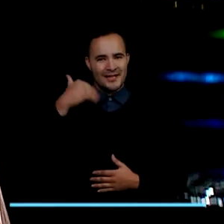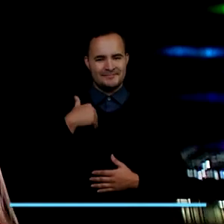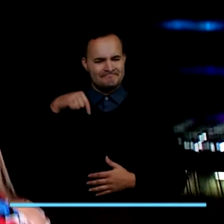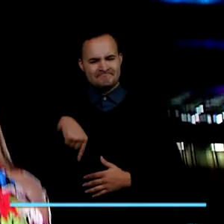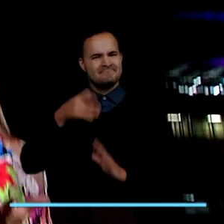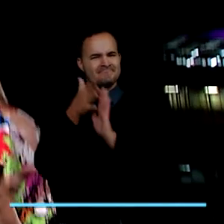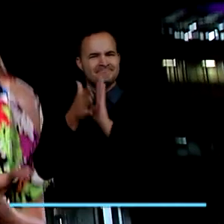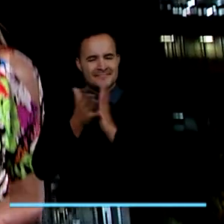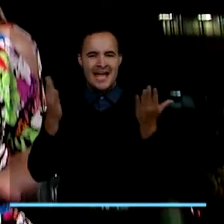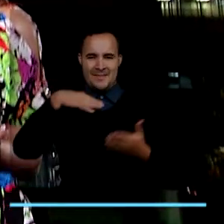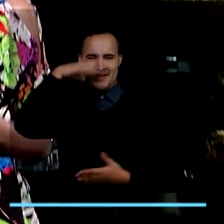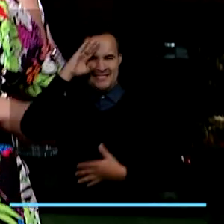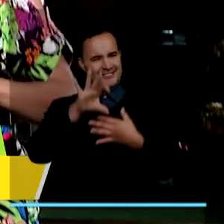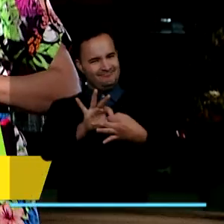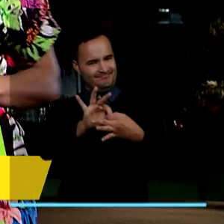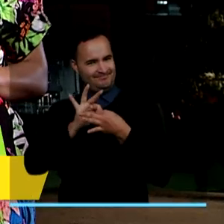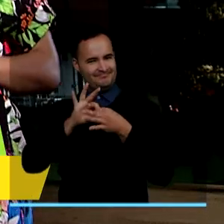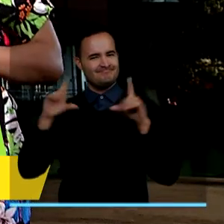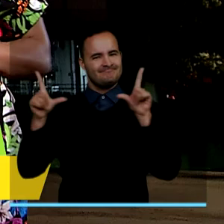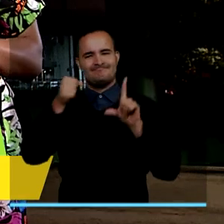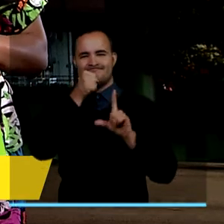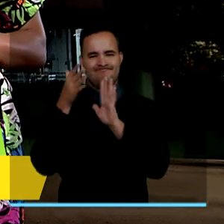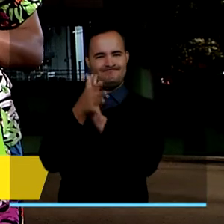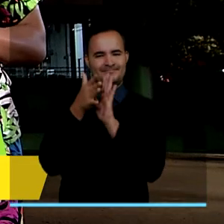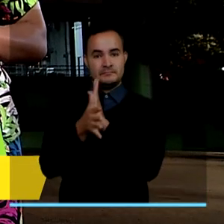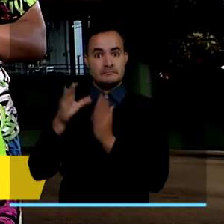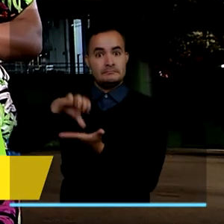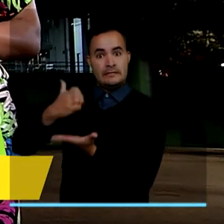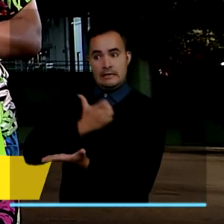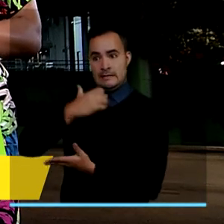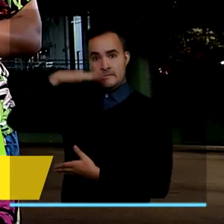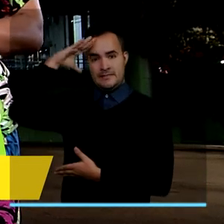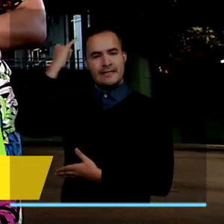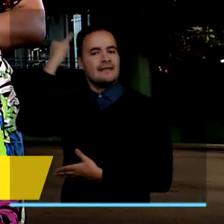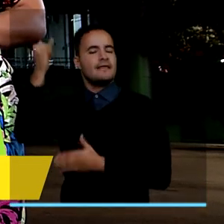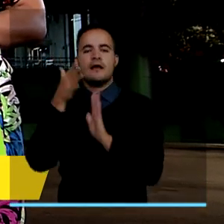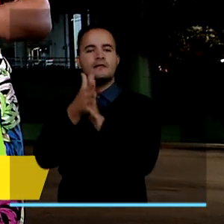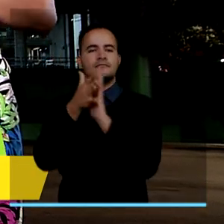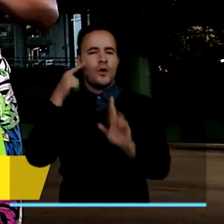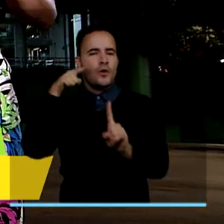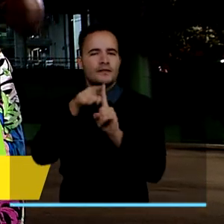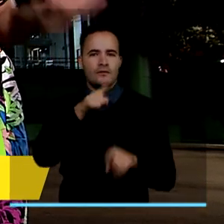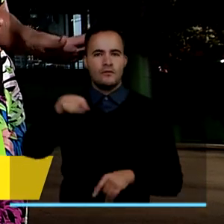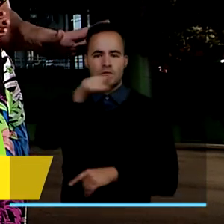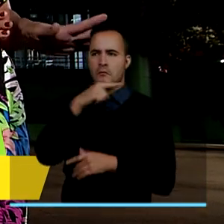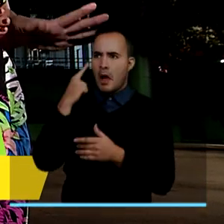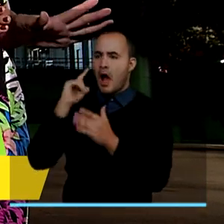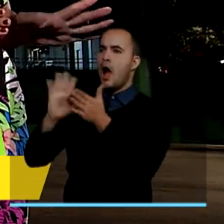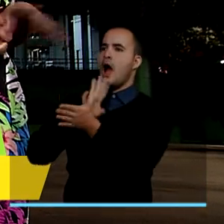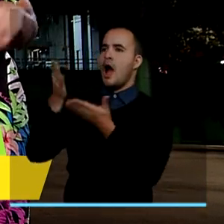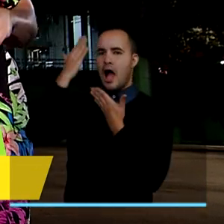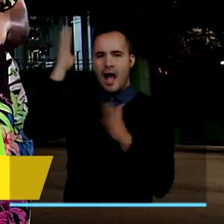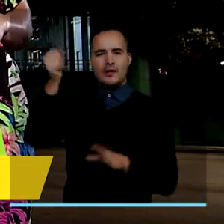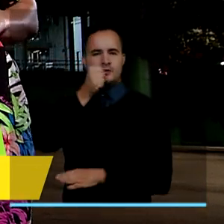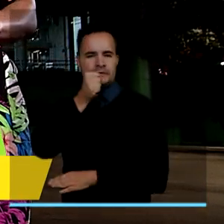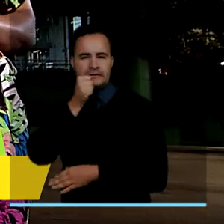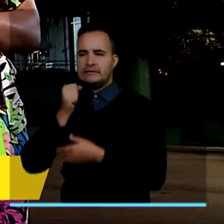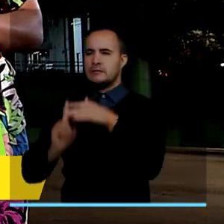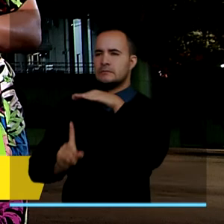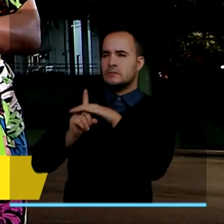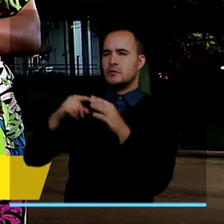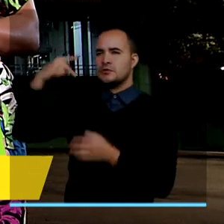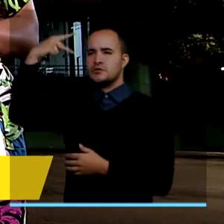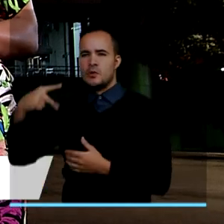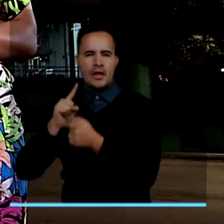Hola, esto es Medellín Conecta TV, el espacio de la Alcaldía de Medellín para que conozcas las últimas noticias de la ciudad y